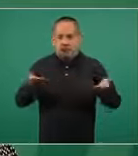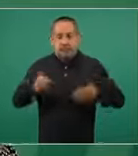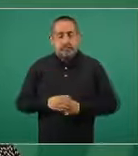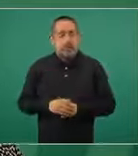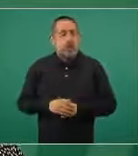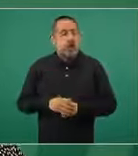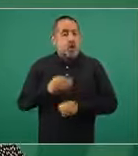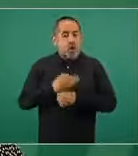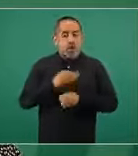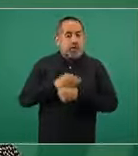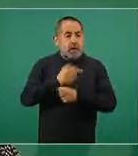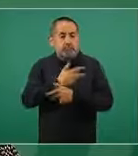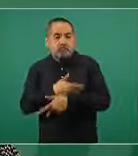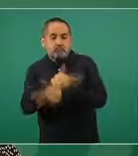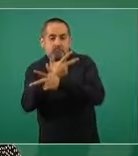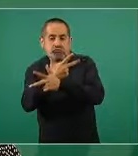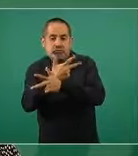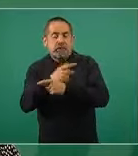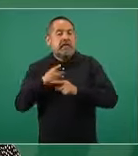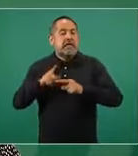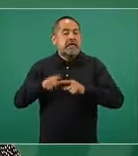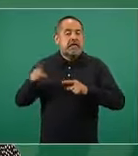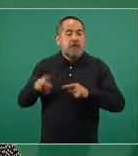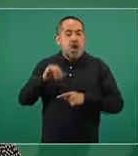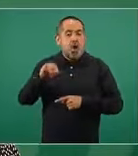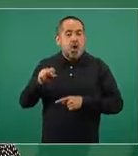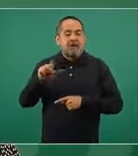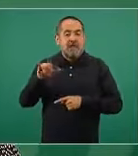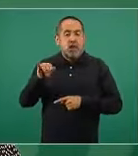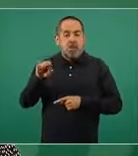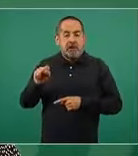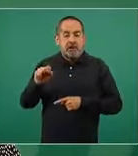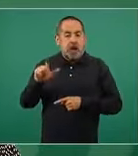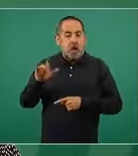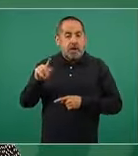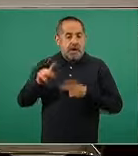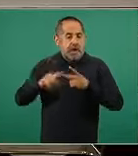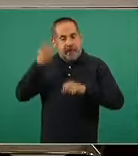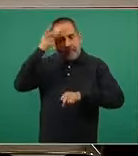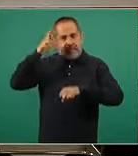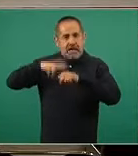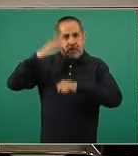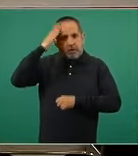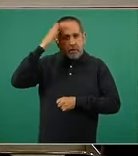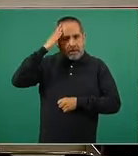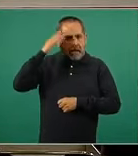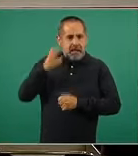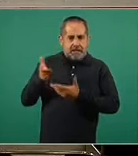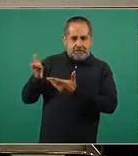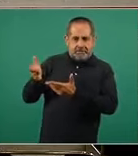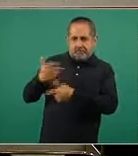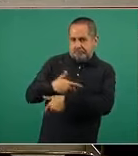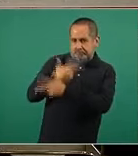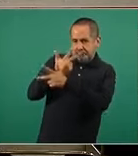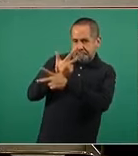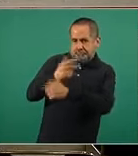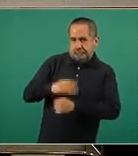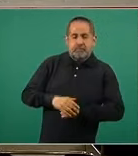tendremos vía remota al doctor José Luis Alomía Segarra, nuestro director general de epidemiología. Buenas noches,